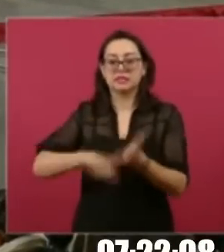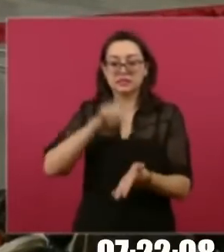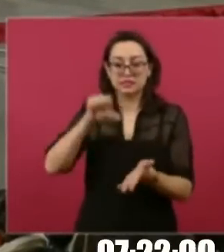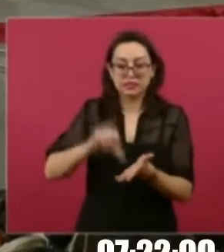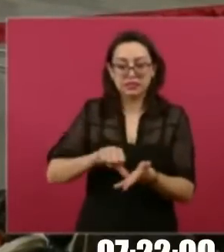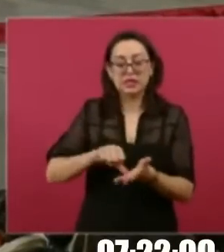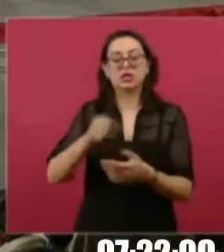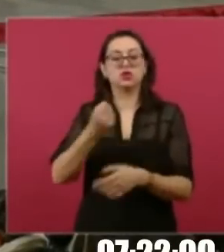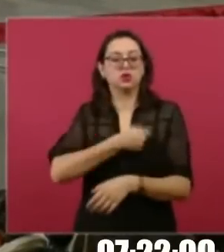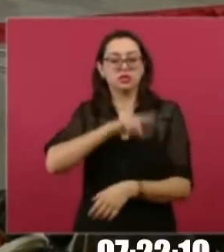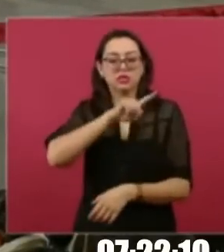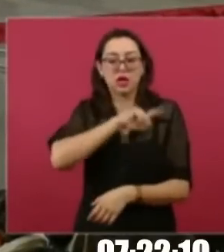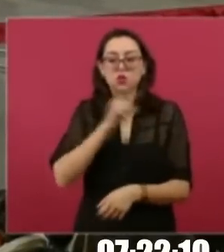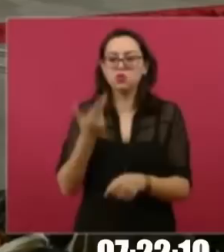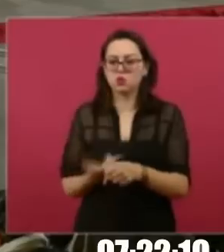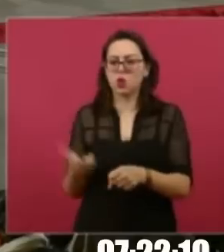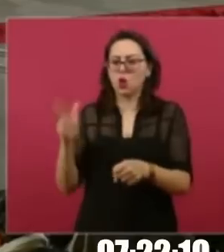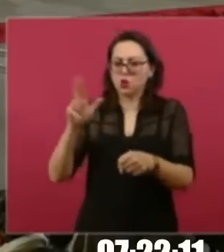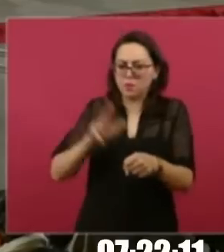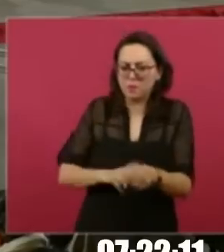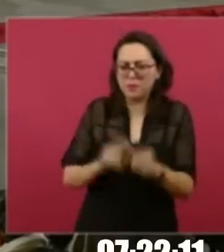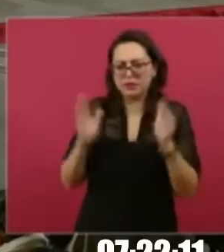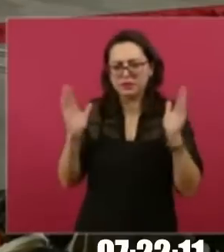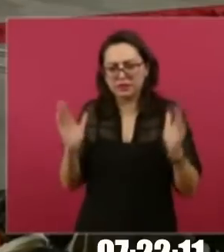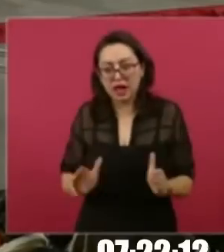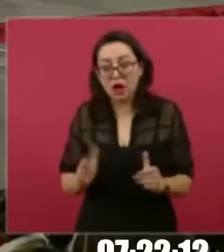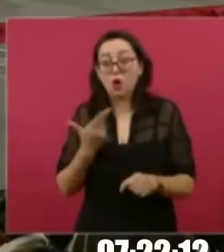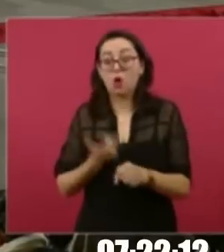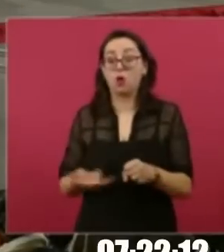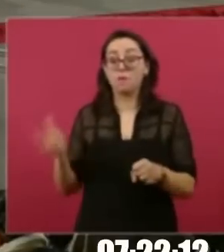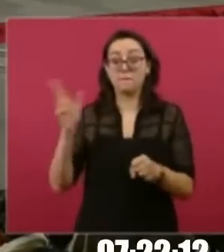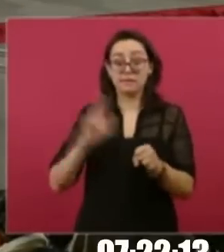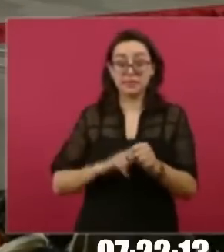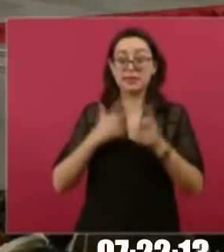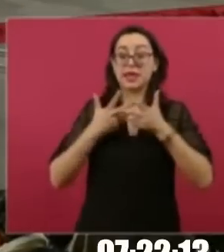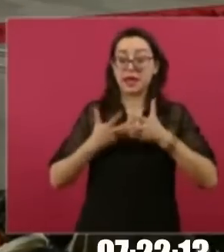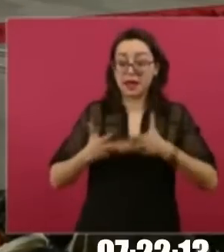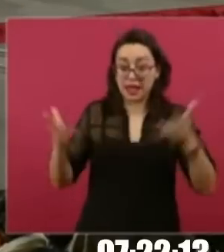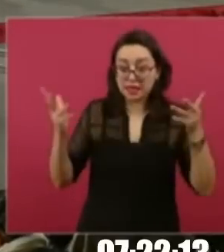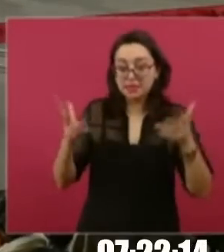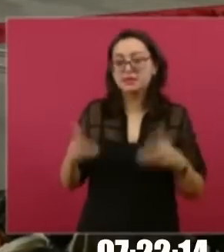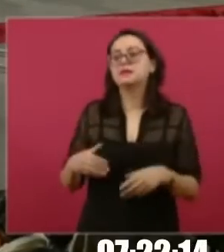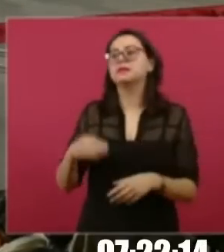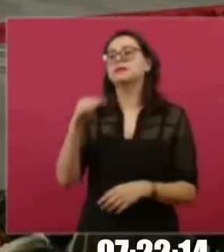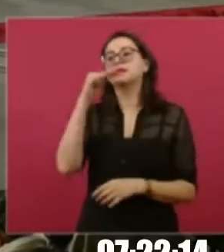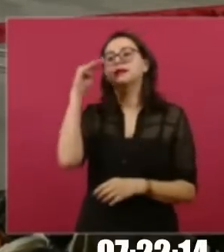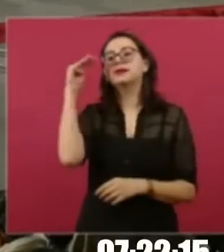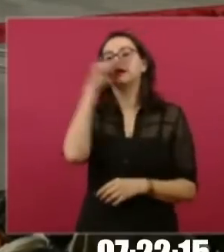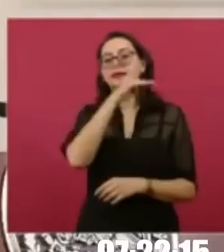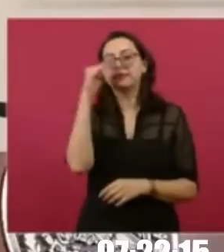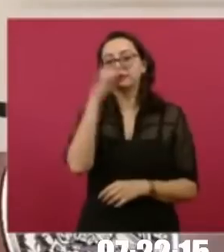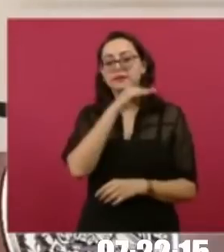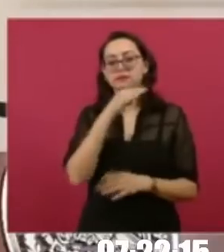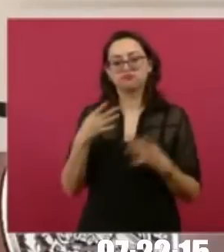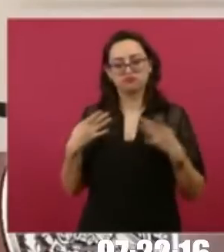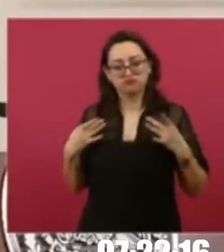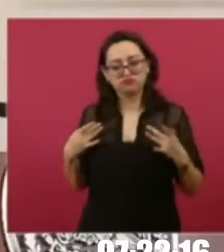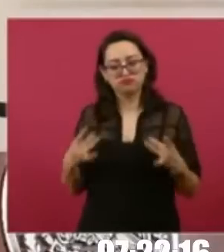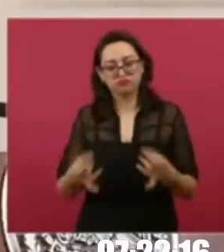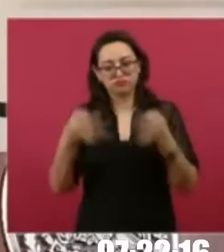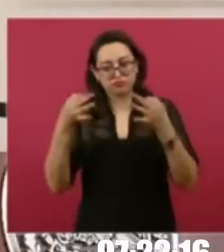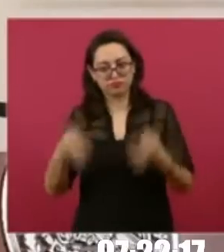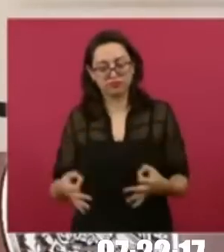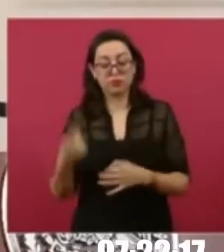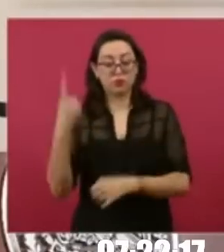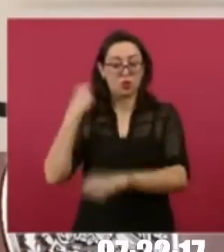es decir las unidades de especialidades lo hace de manera gratuita y con con calidad desde el primero de abril del año